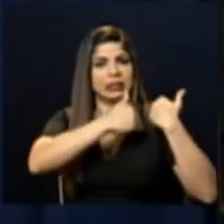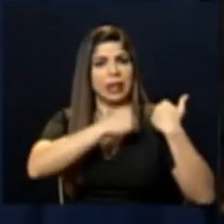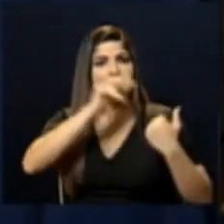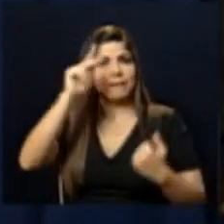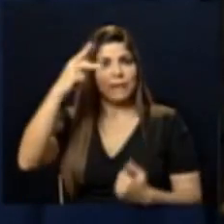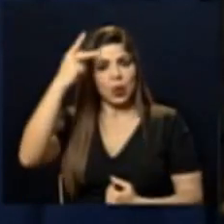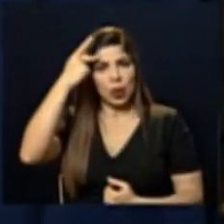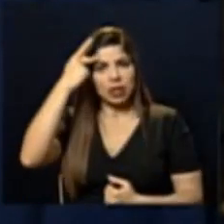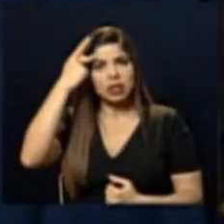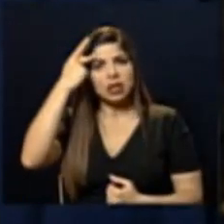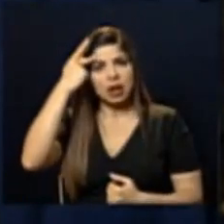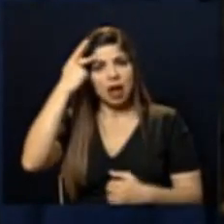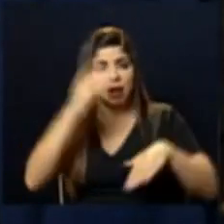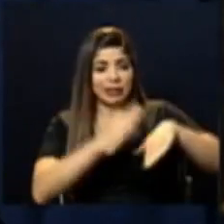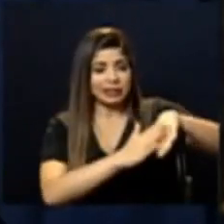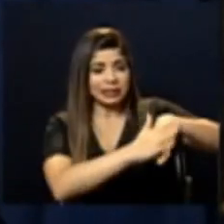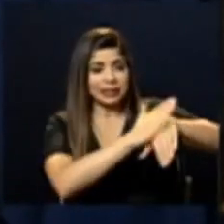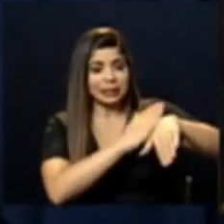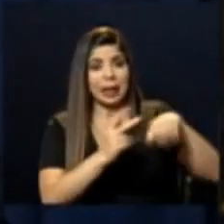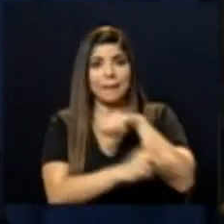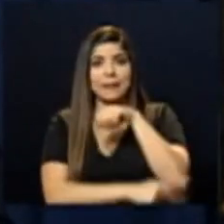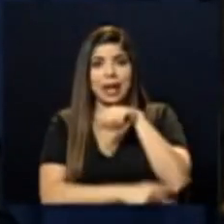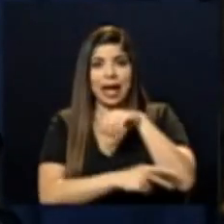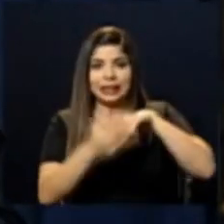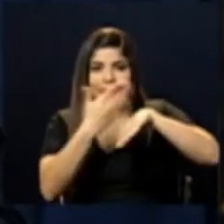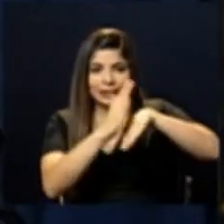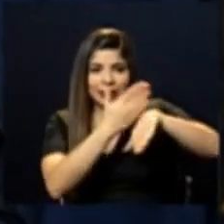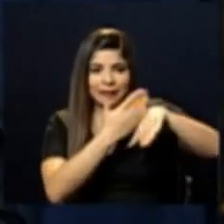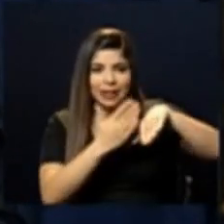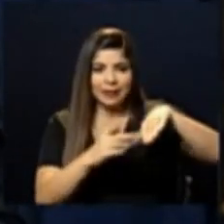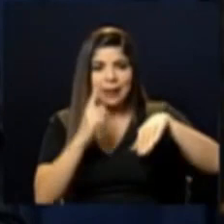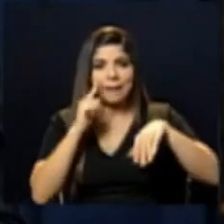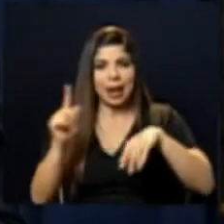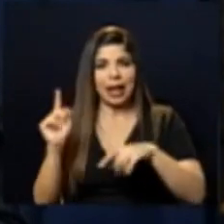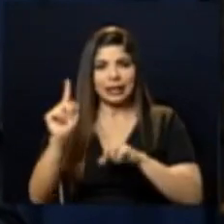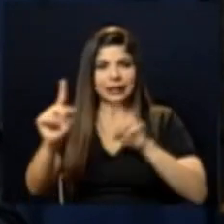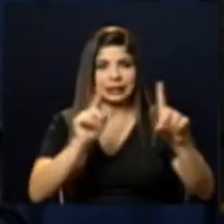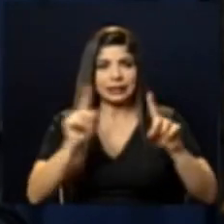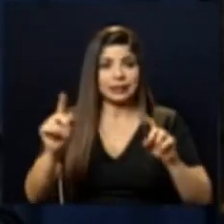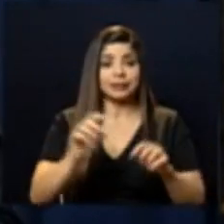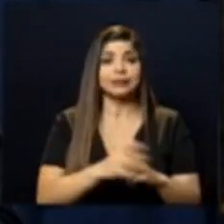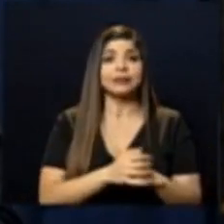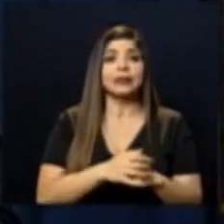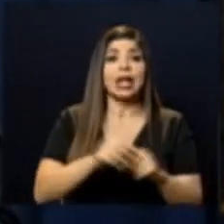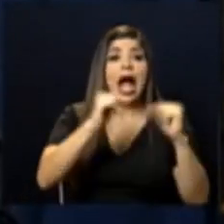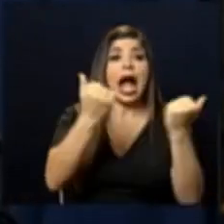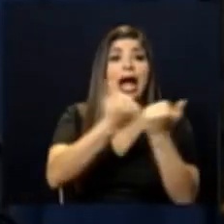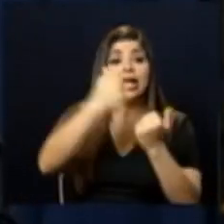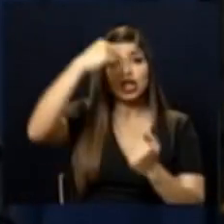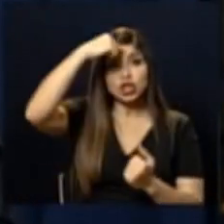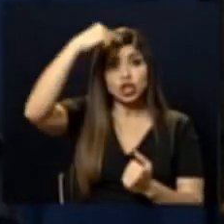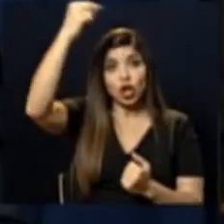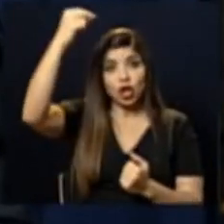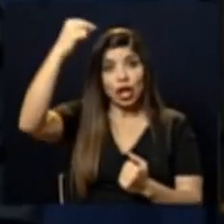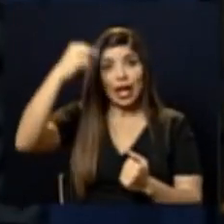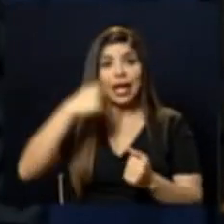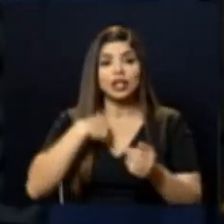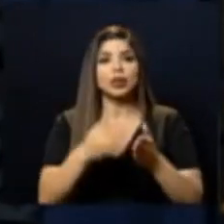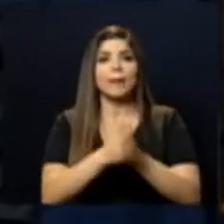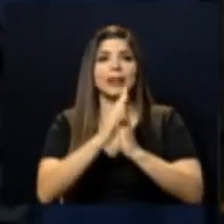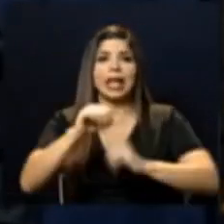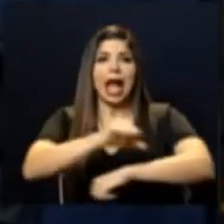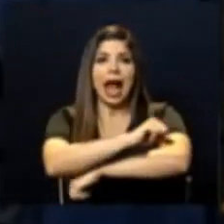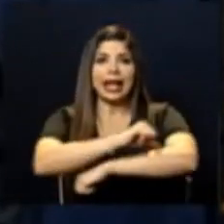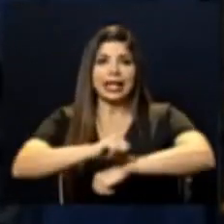cada una de las regiones del país. Para la atención de la región Chorotega, le he solicitado a la